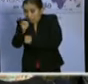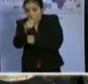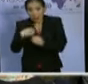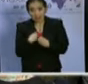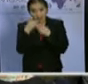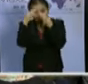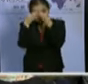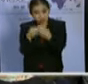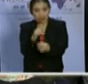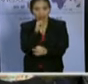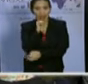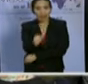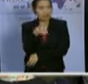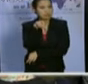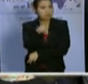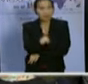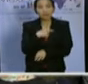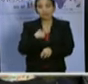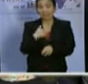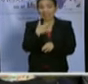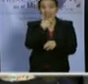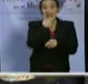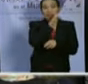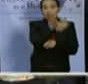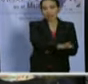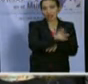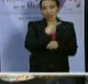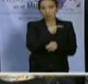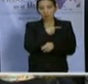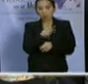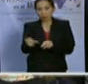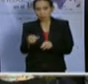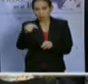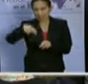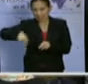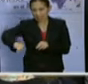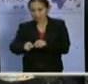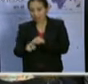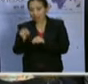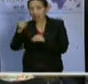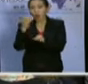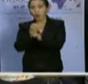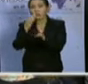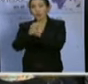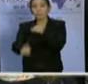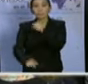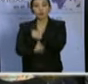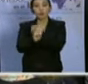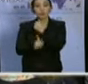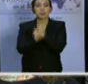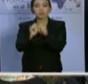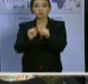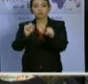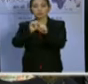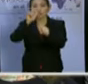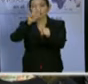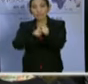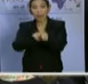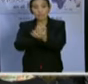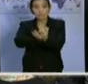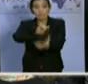mínimamente digna. En Reino Unido, la nueva llamada pobreza activa es uno de los actuales problemas sociales